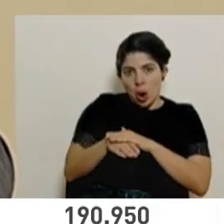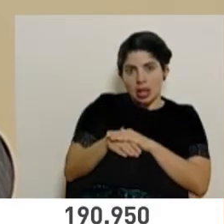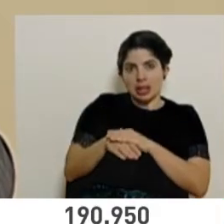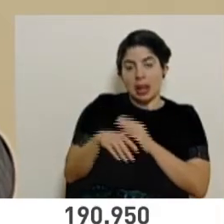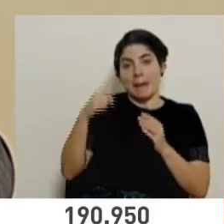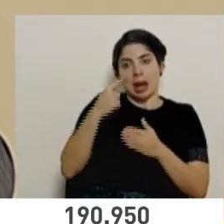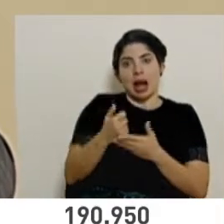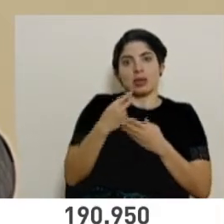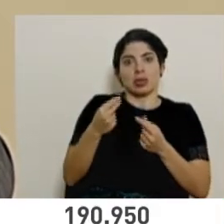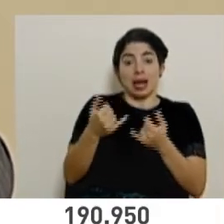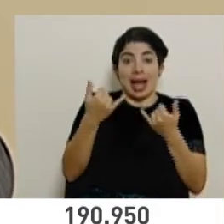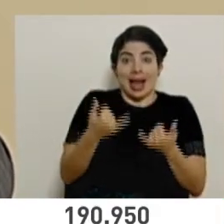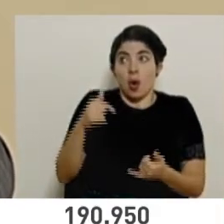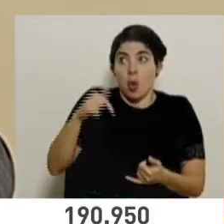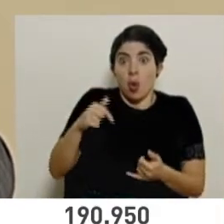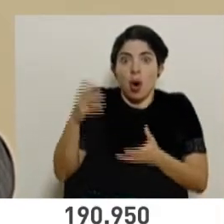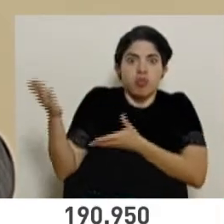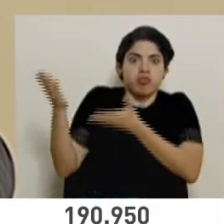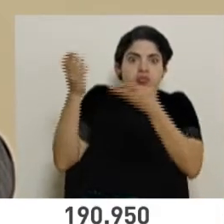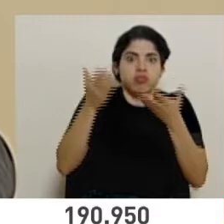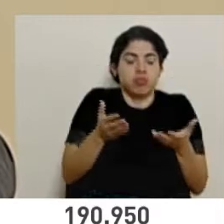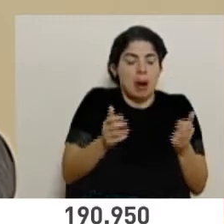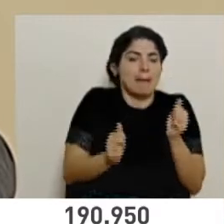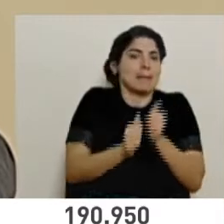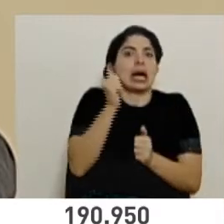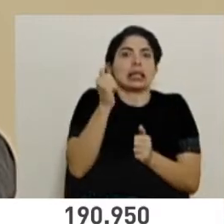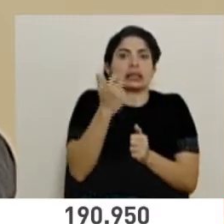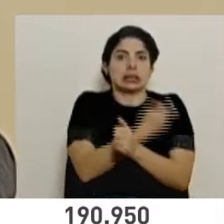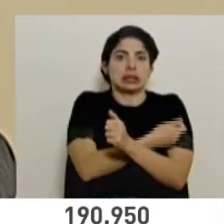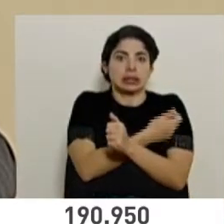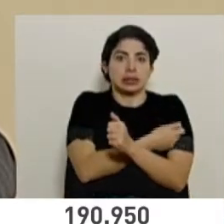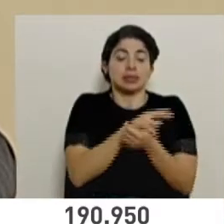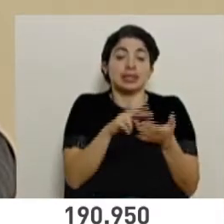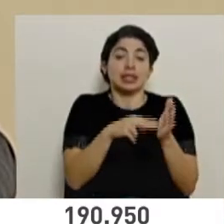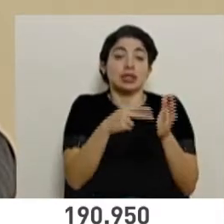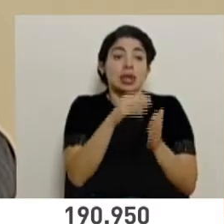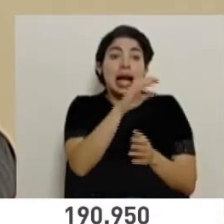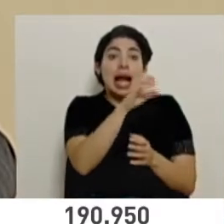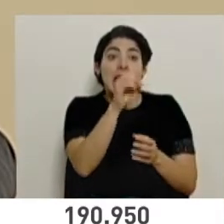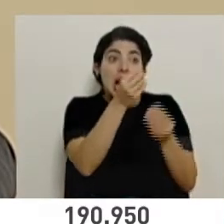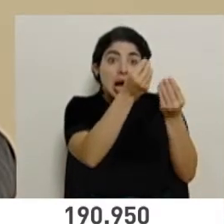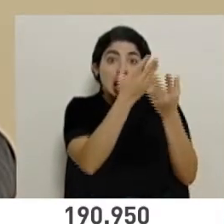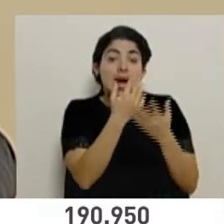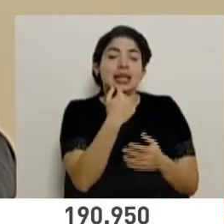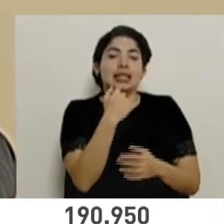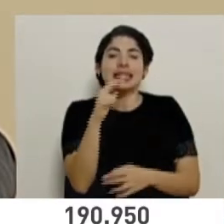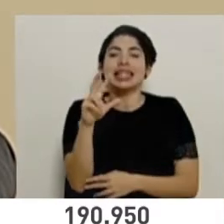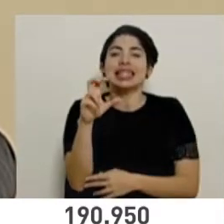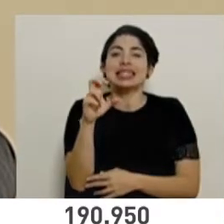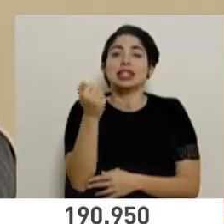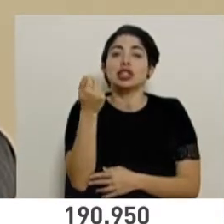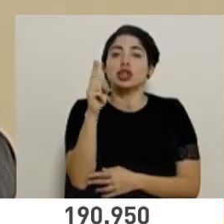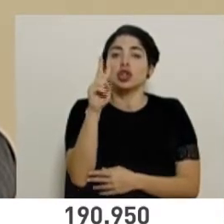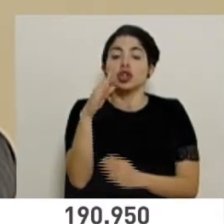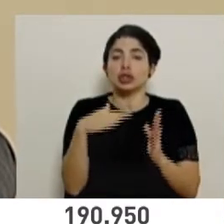ejemplo, llega un mayor número de dosis. Si los datos que publica la Caja nos dan cuenta de